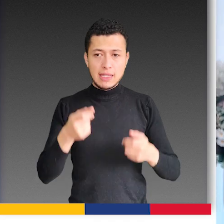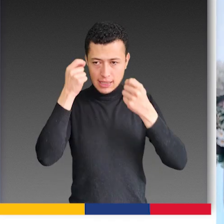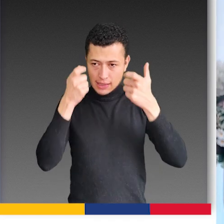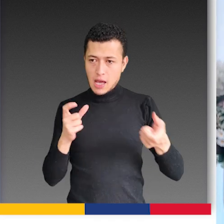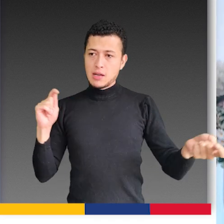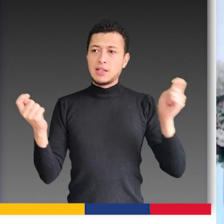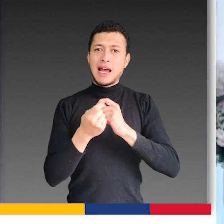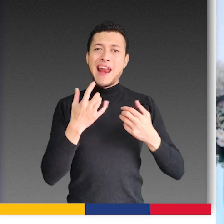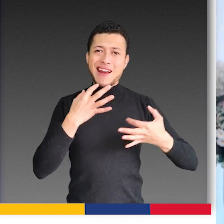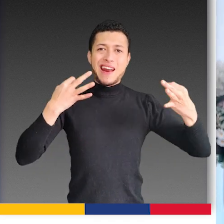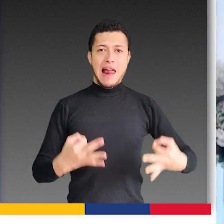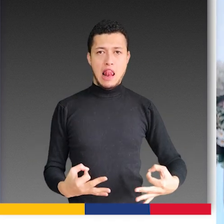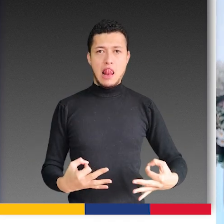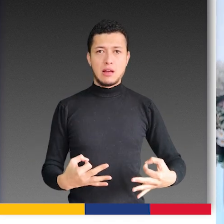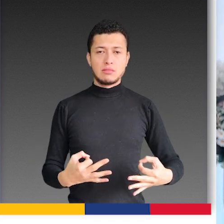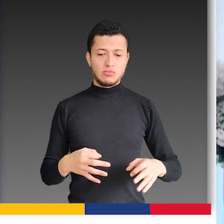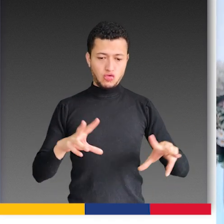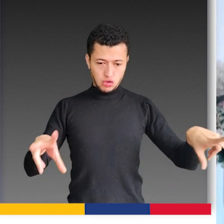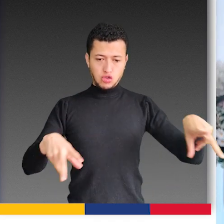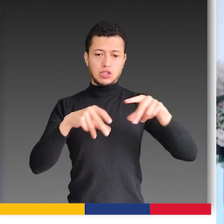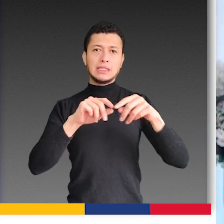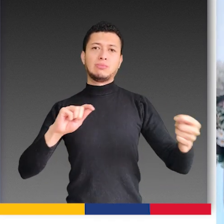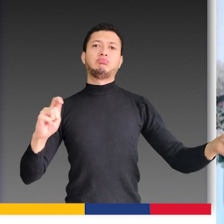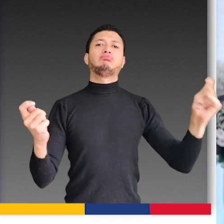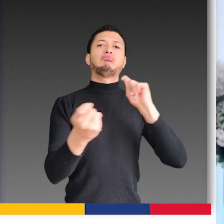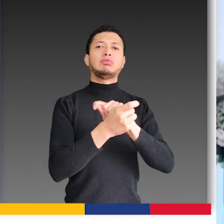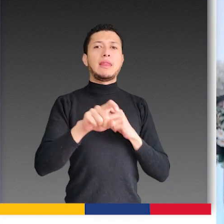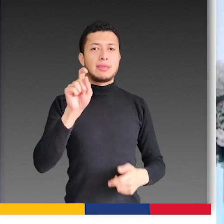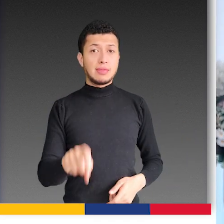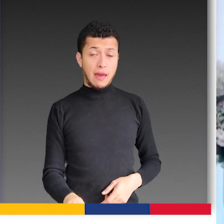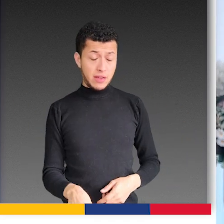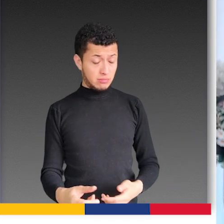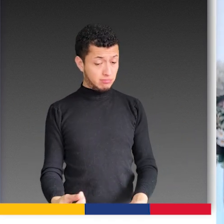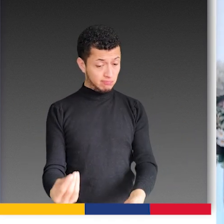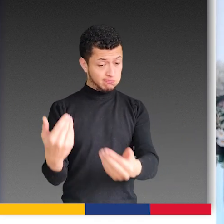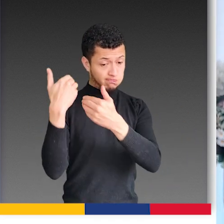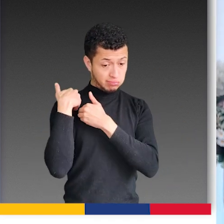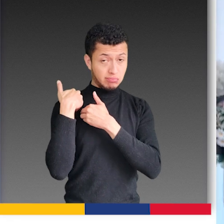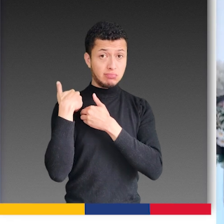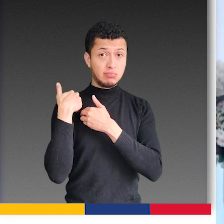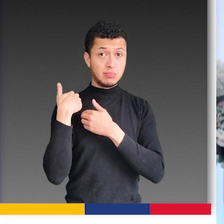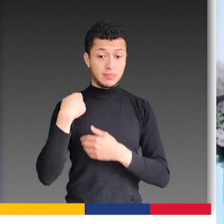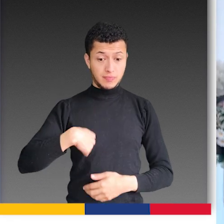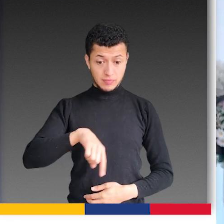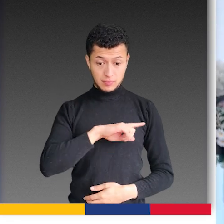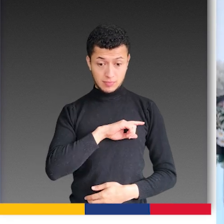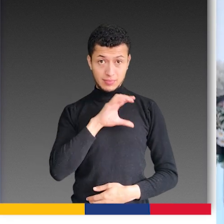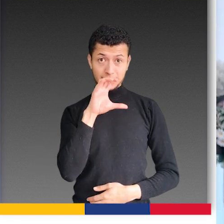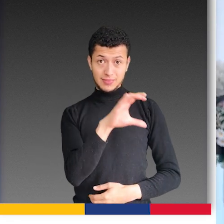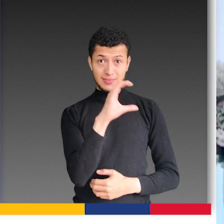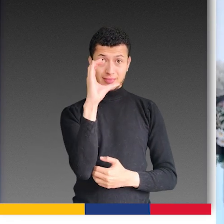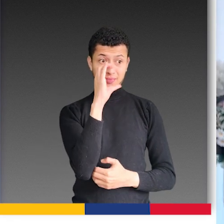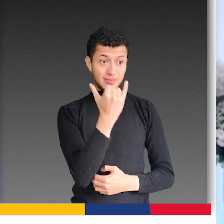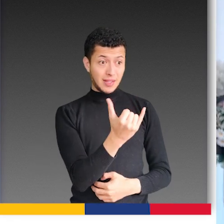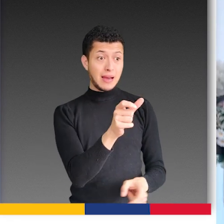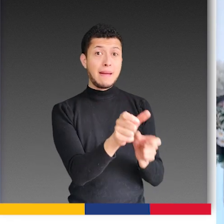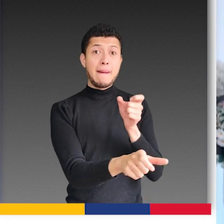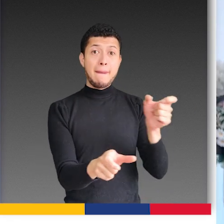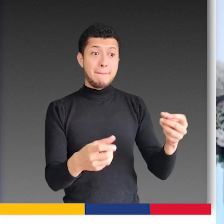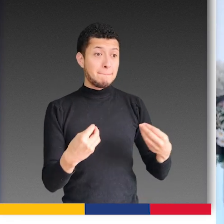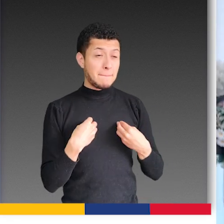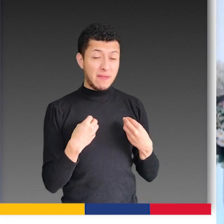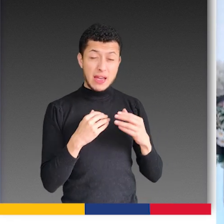una transformación de Estado real, una transformación de sociedad que asuma. En